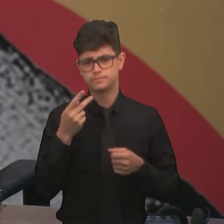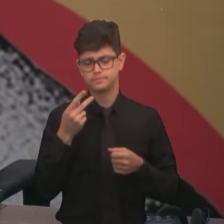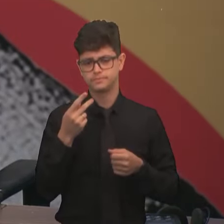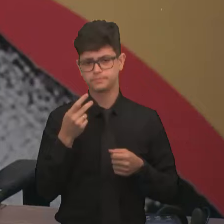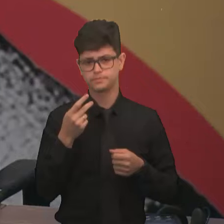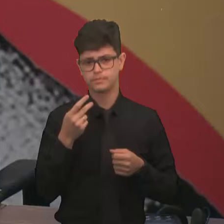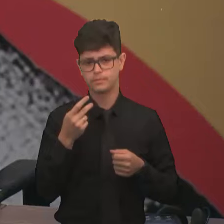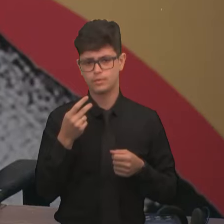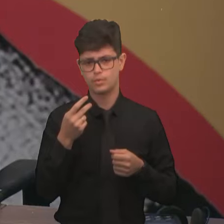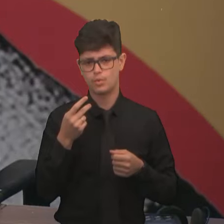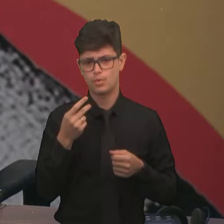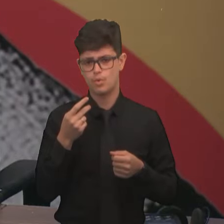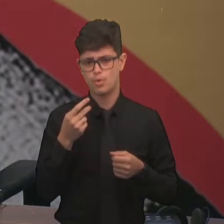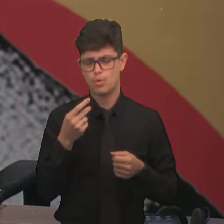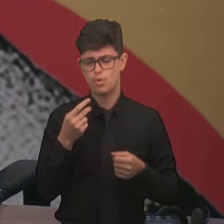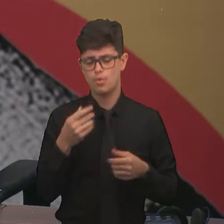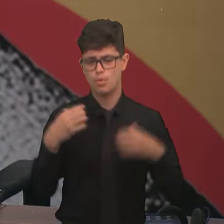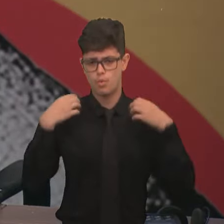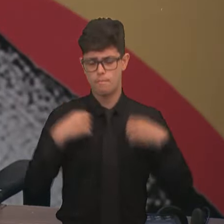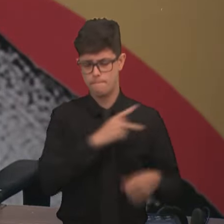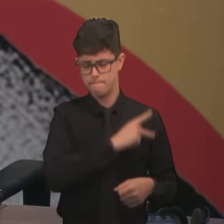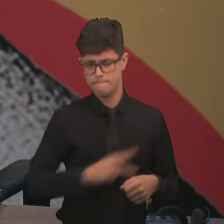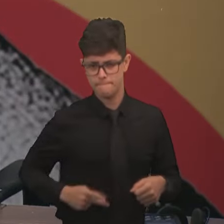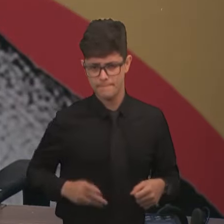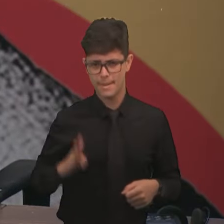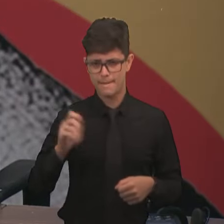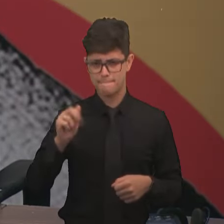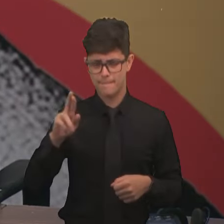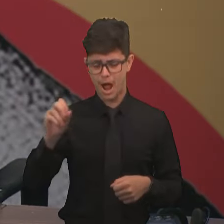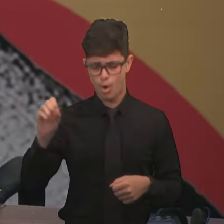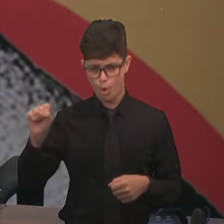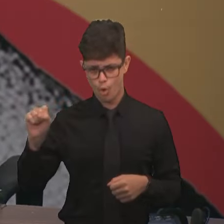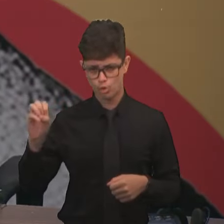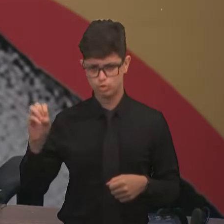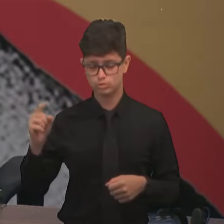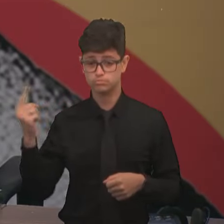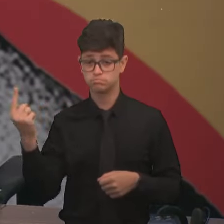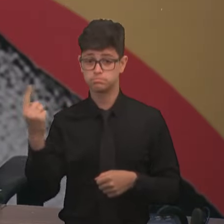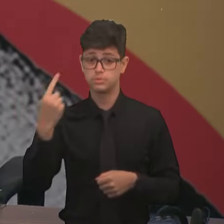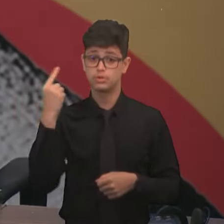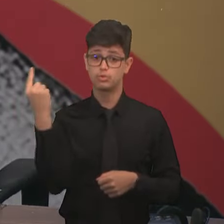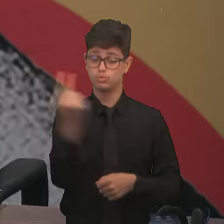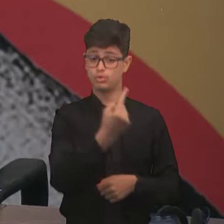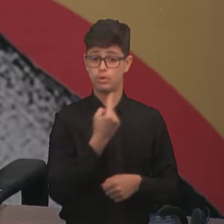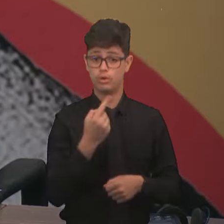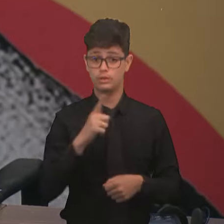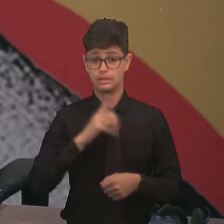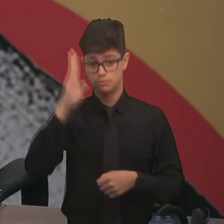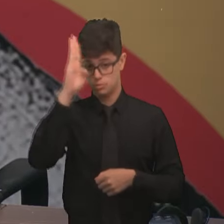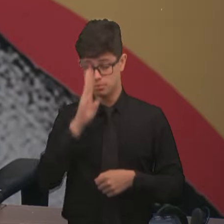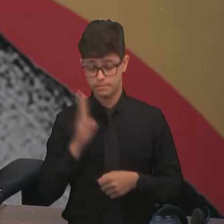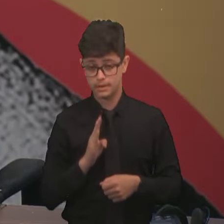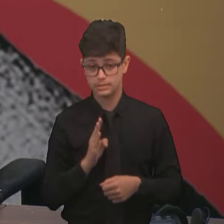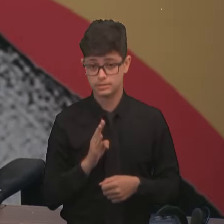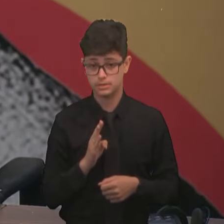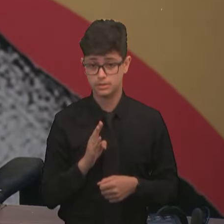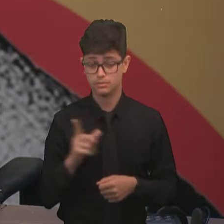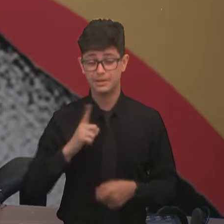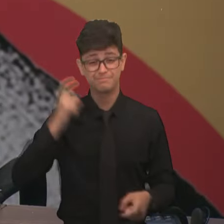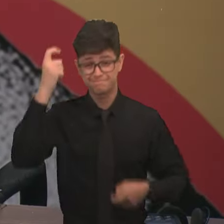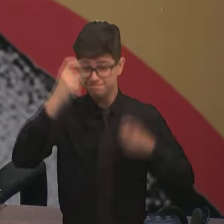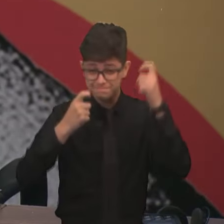dicho por el ministro Barroso, nosotros tenemos en Brasil